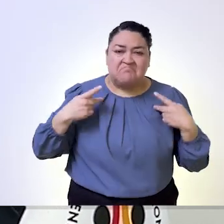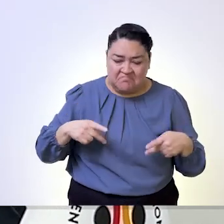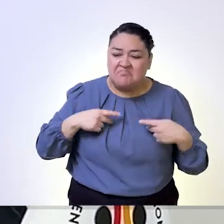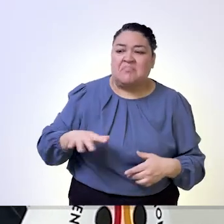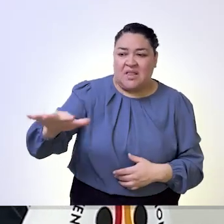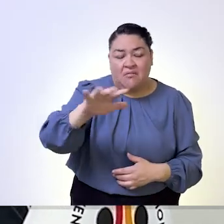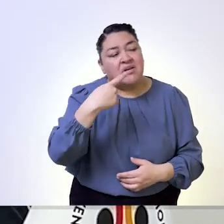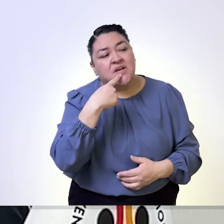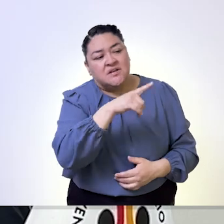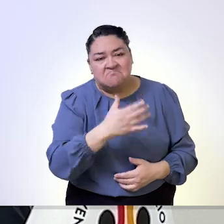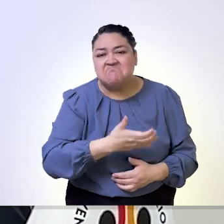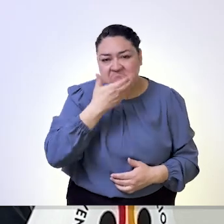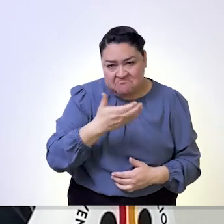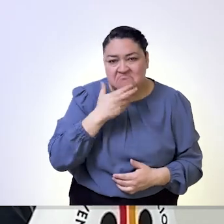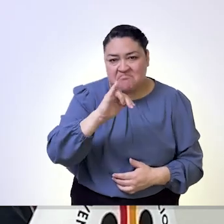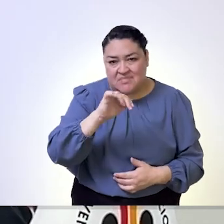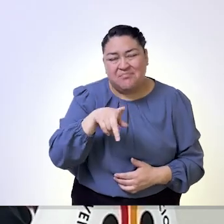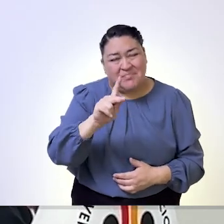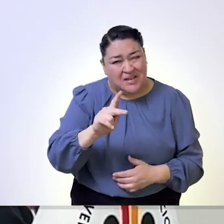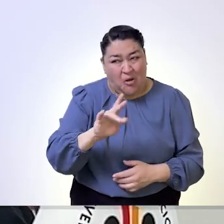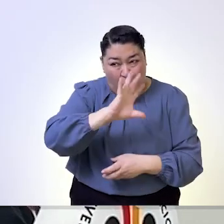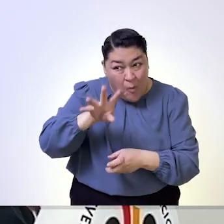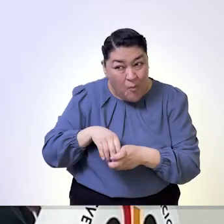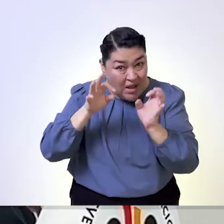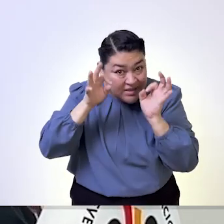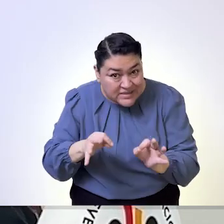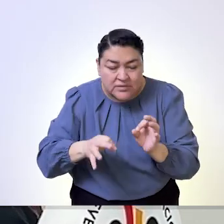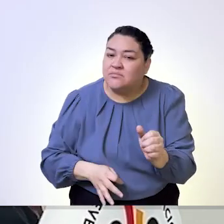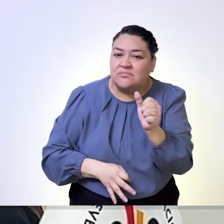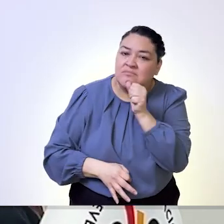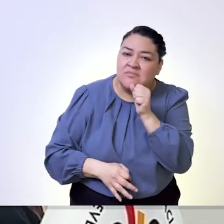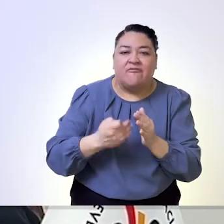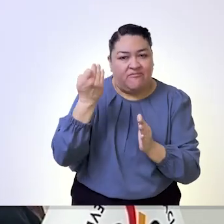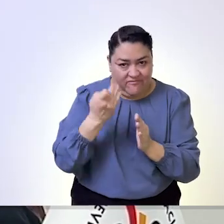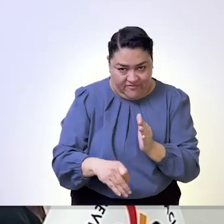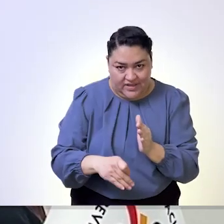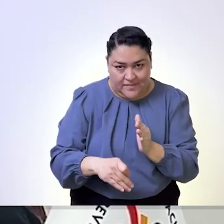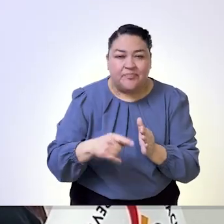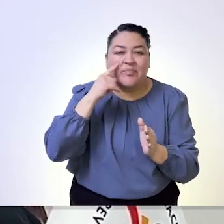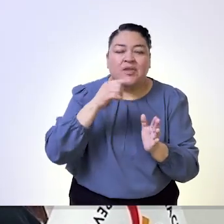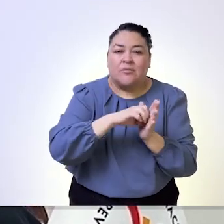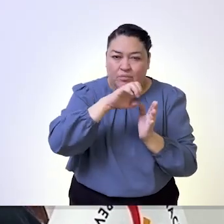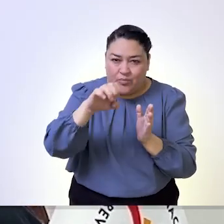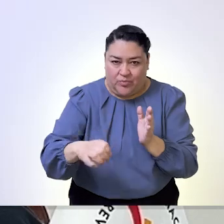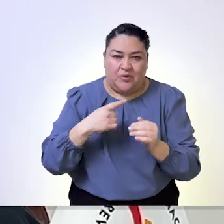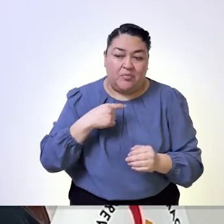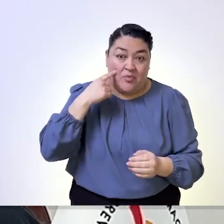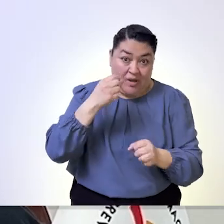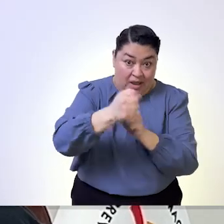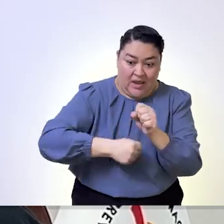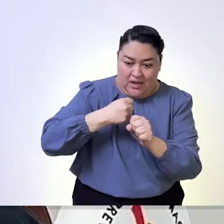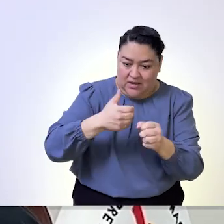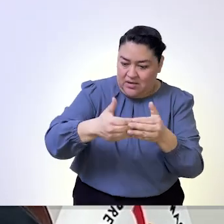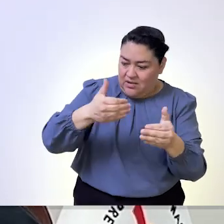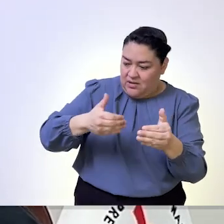cultura de denuncia, pero todavía falta mucho por hacer, ¿sí? Si comparamos tan solo los casos